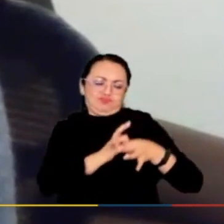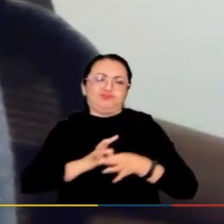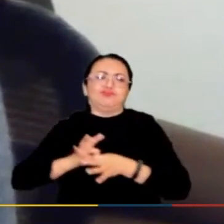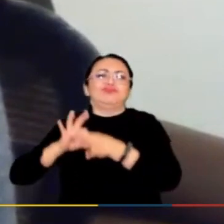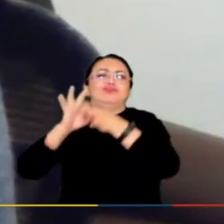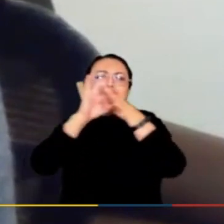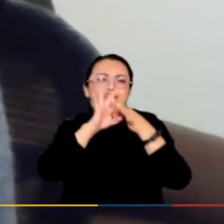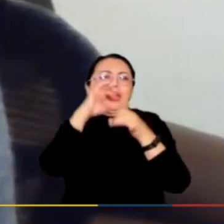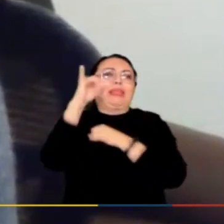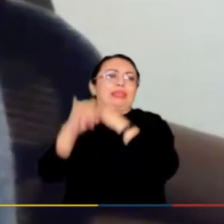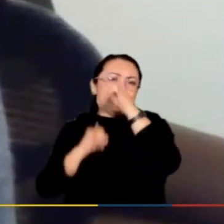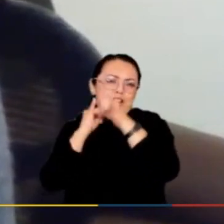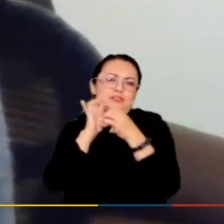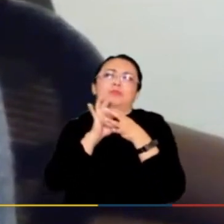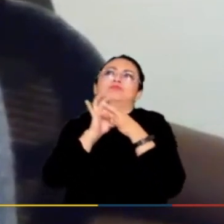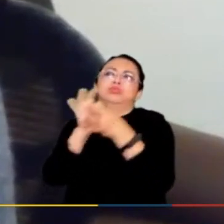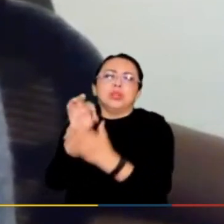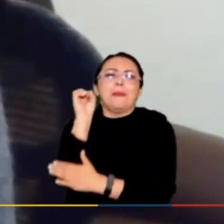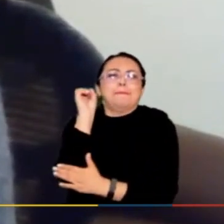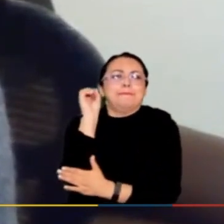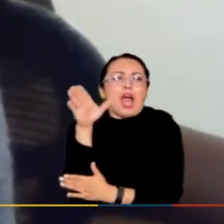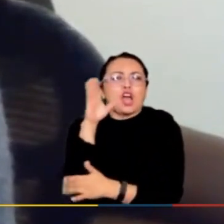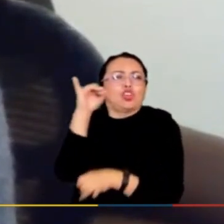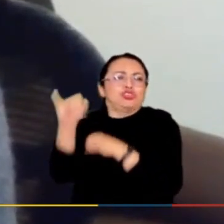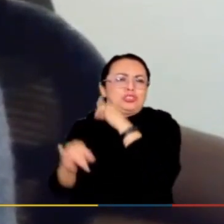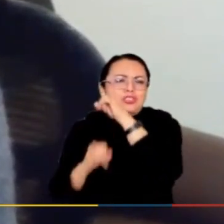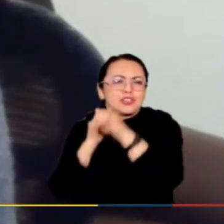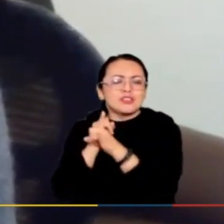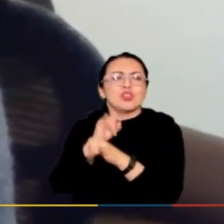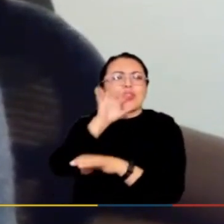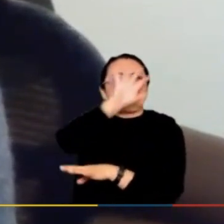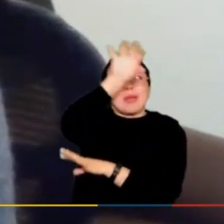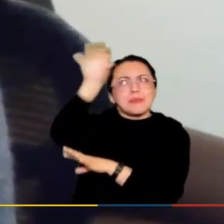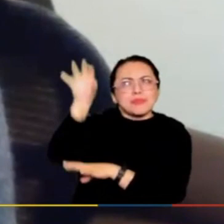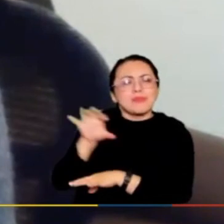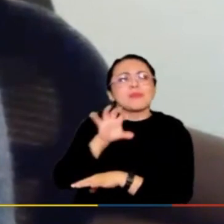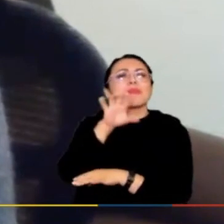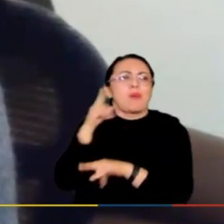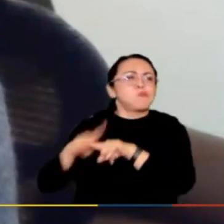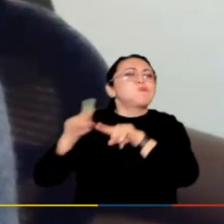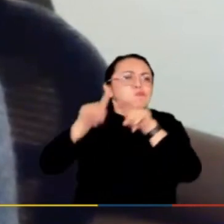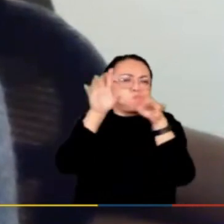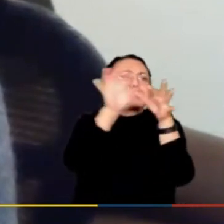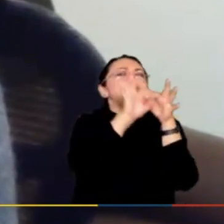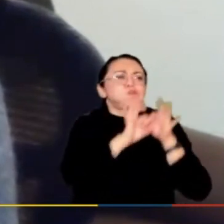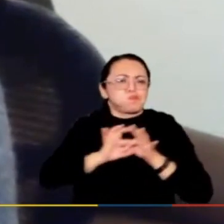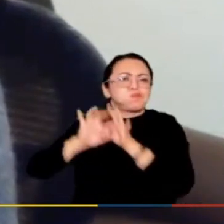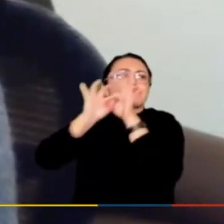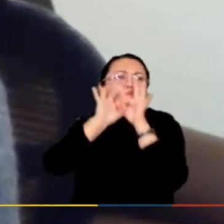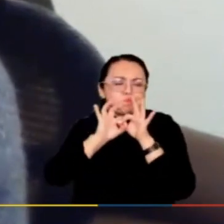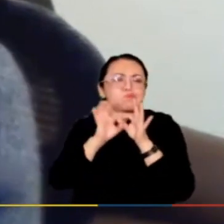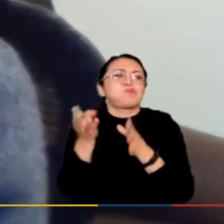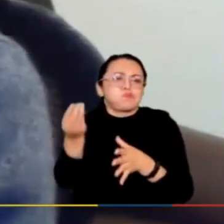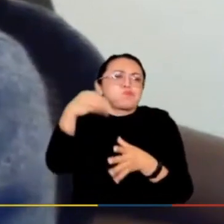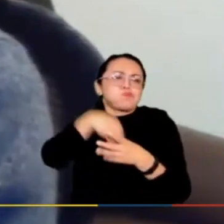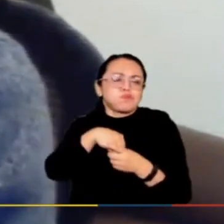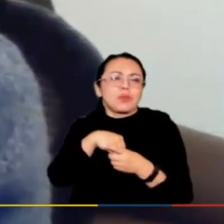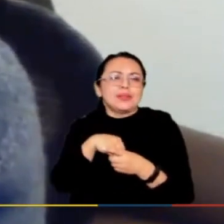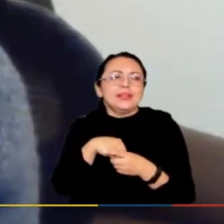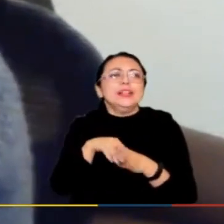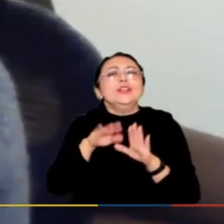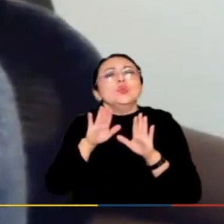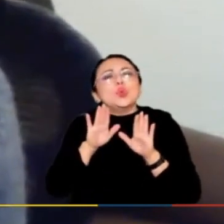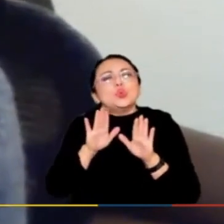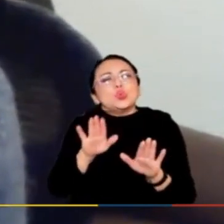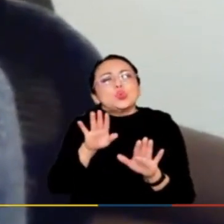financiero internacional, tiene bancos internacionales, bancos extranjeros, bancos locales integrados. Entonces, la utilidad de este tipo